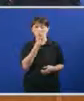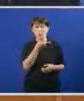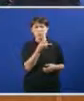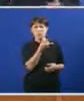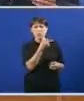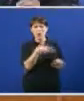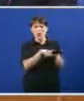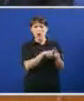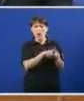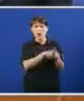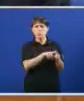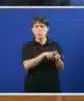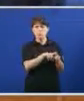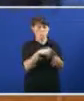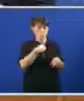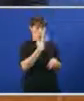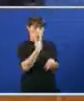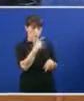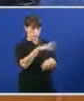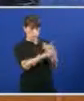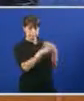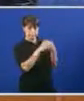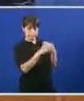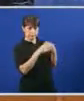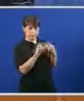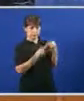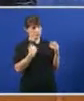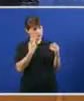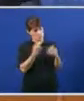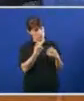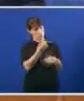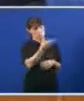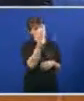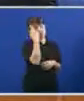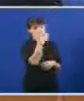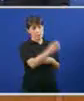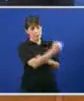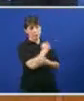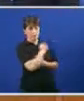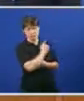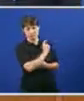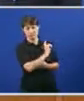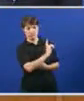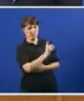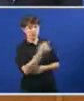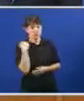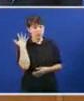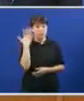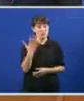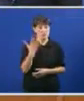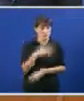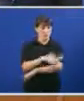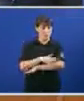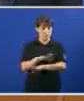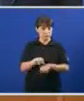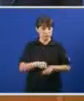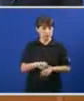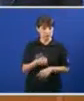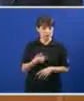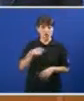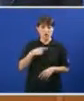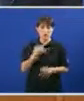complementar as que coñezo, pero en ningún caso superar. Levo 5 anos gobernando en Galicia e me